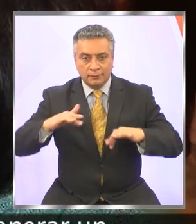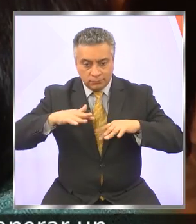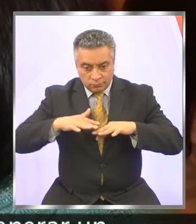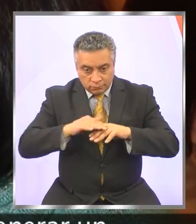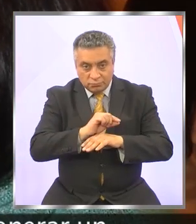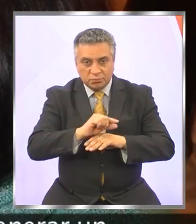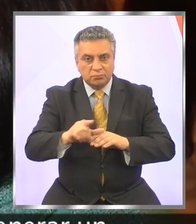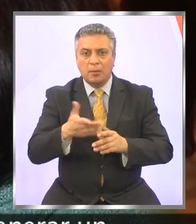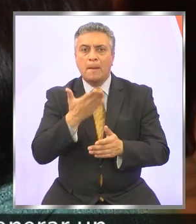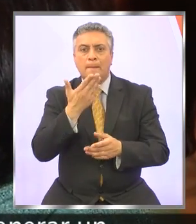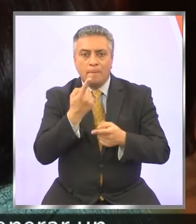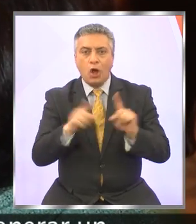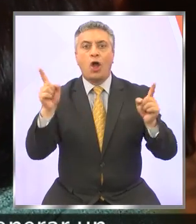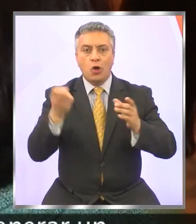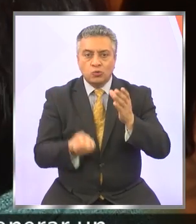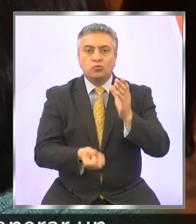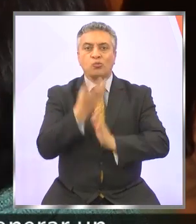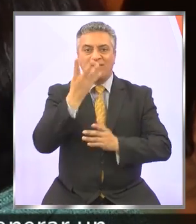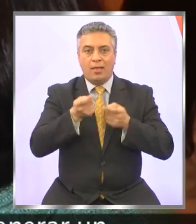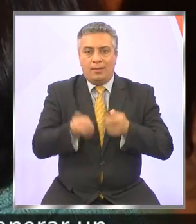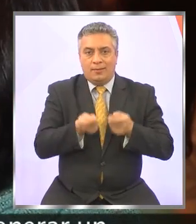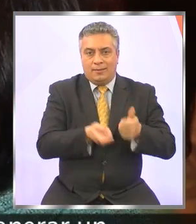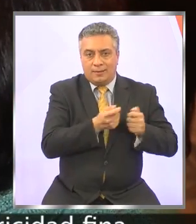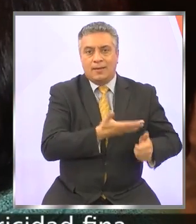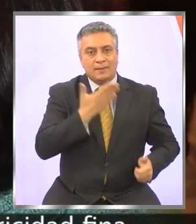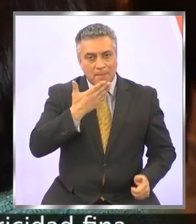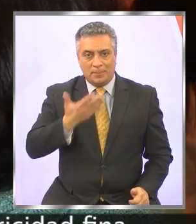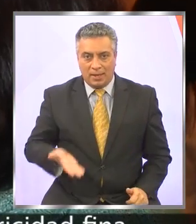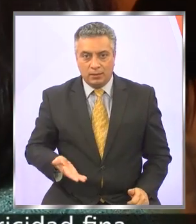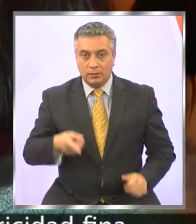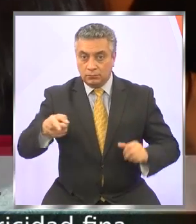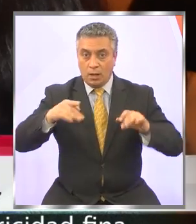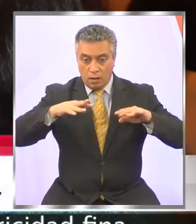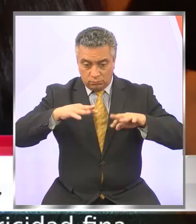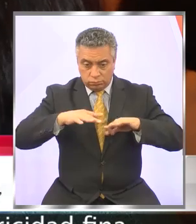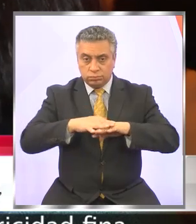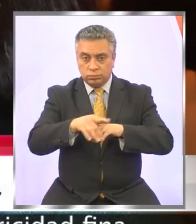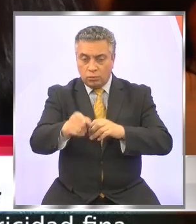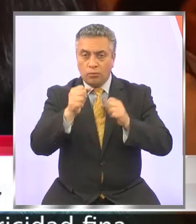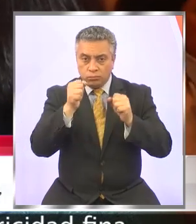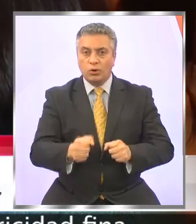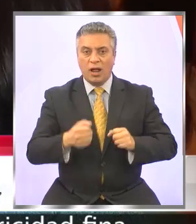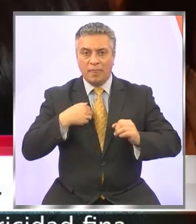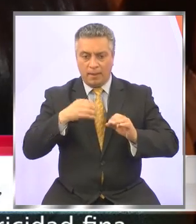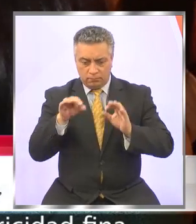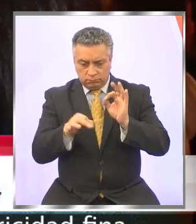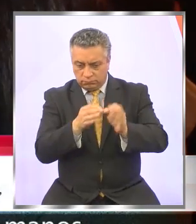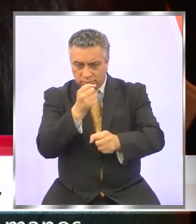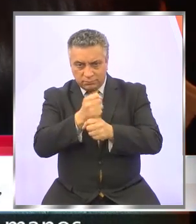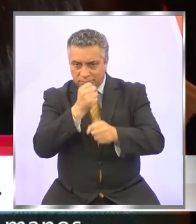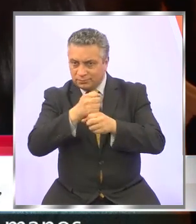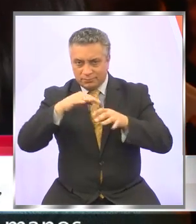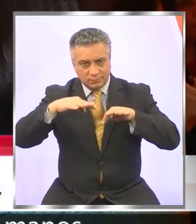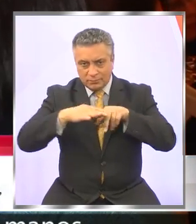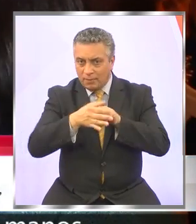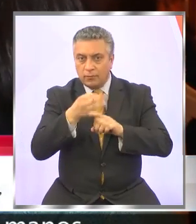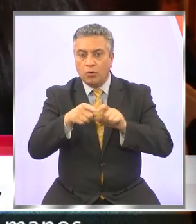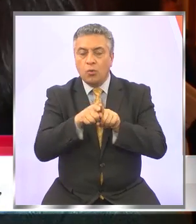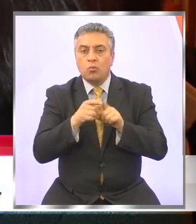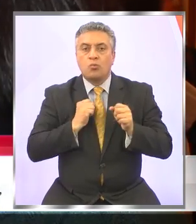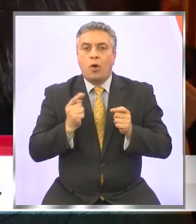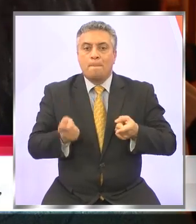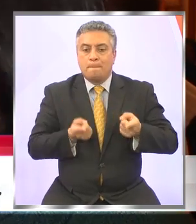El telar es muy bueno para generar un mayor desarrollo en la motricidad fina. Logran trabajar con